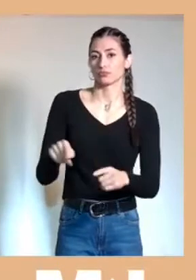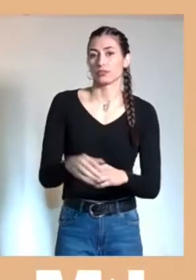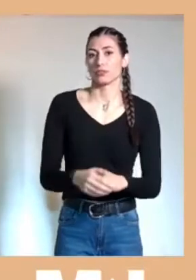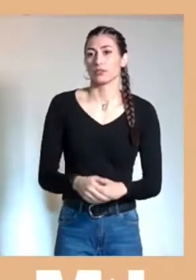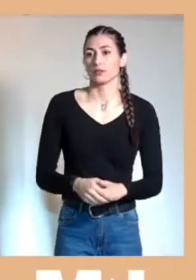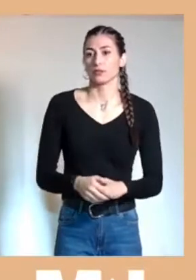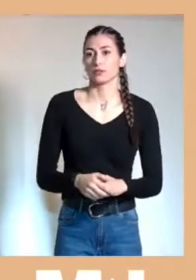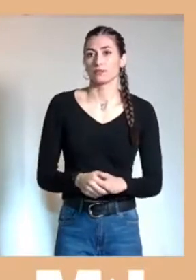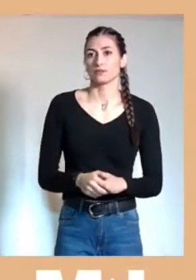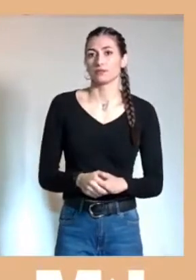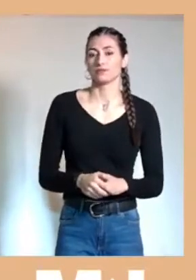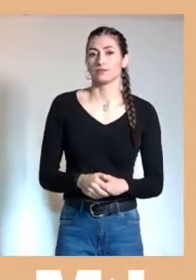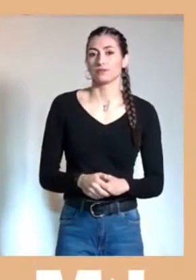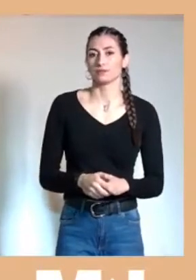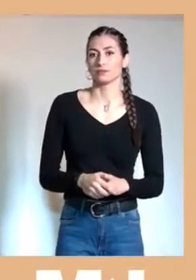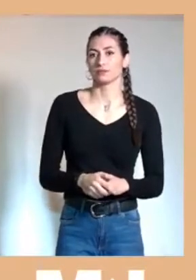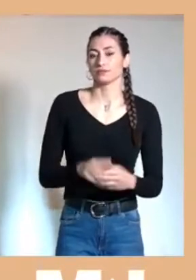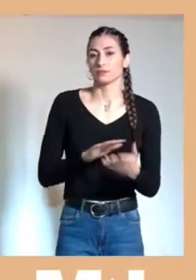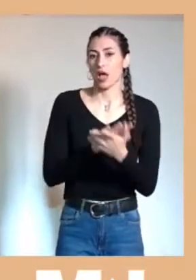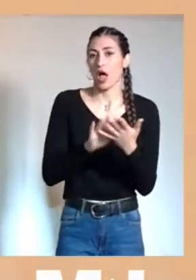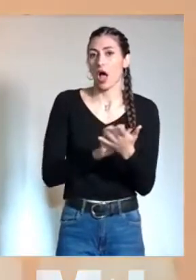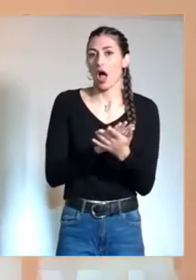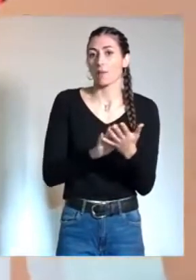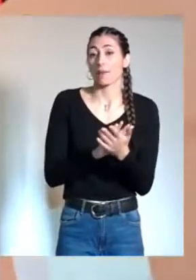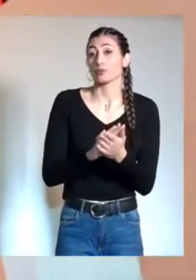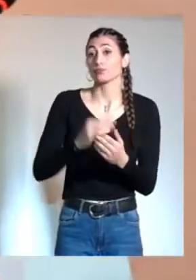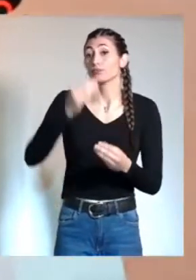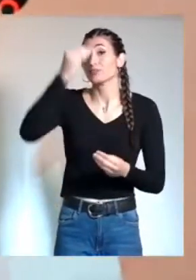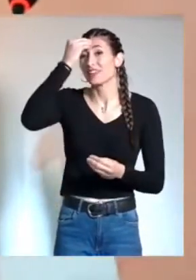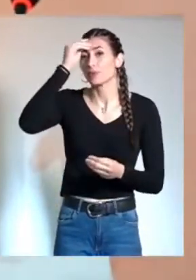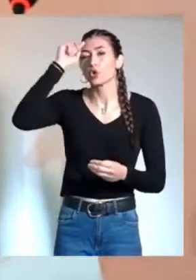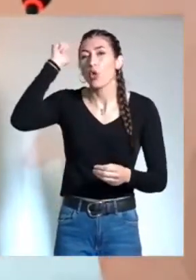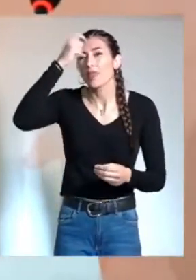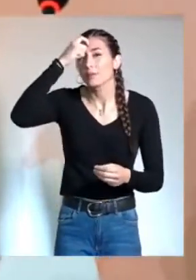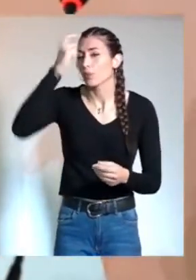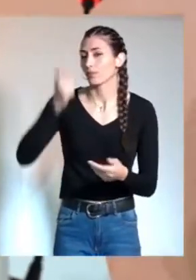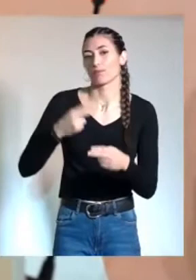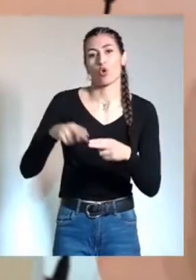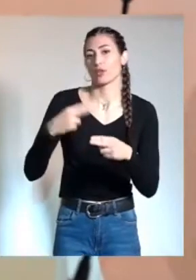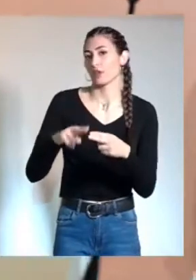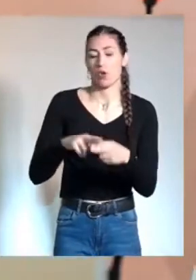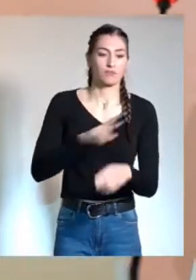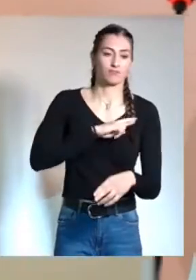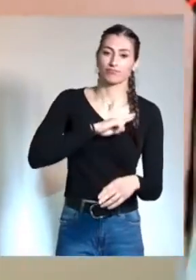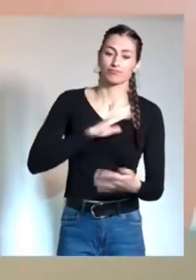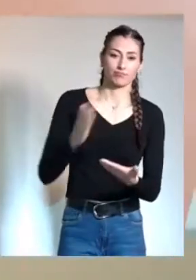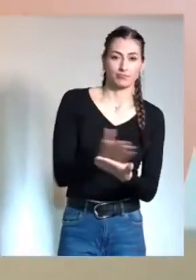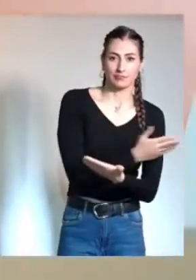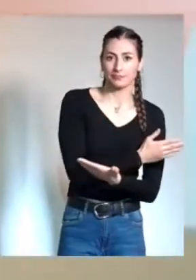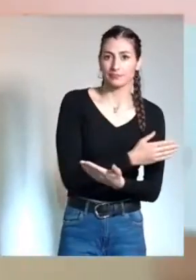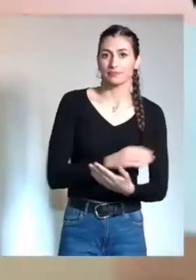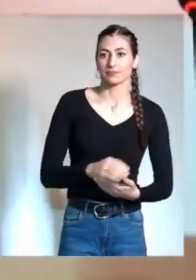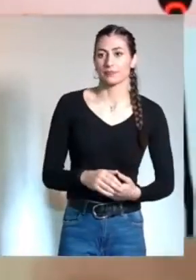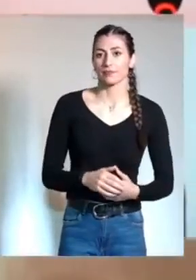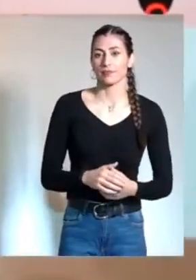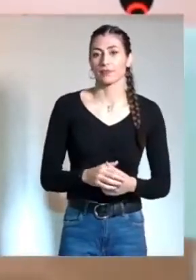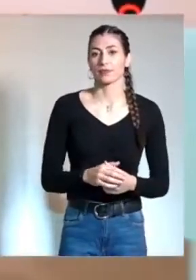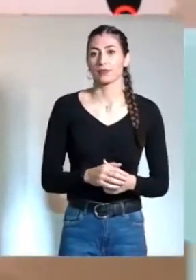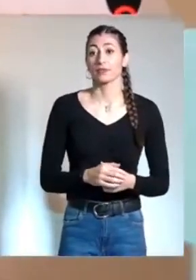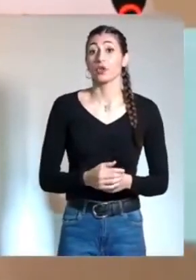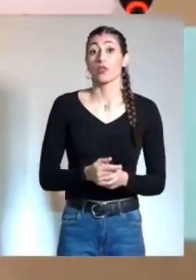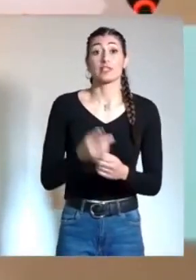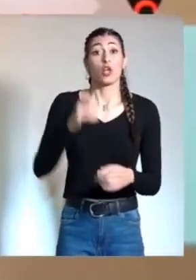desde nuestra propia fe, ¿no? Sino que lo hablamos desde conceptos más puramente políticos. El concepto de la pluriconfesionalidad